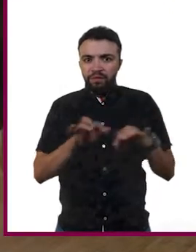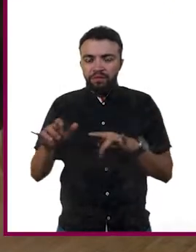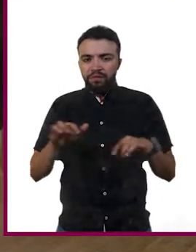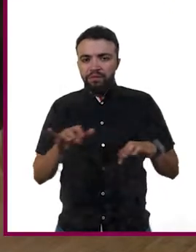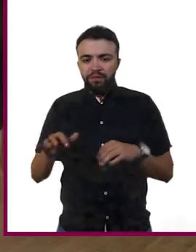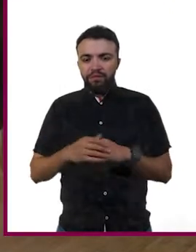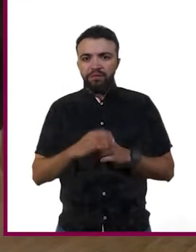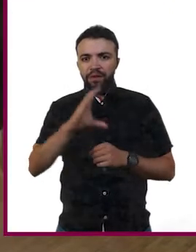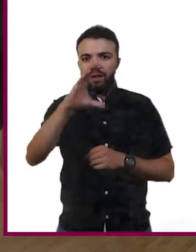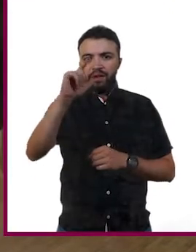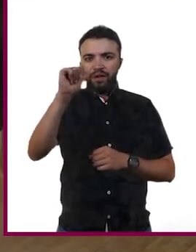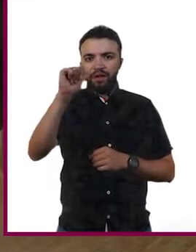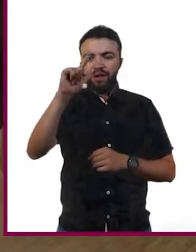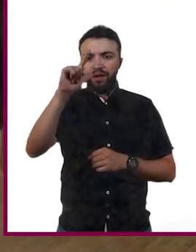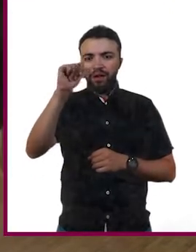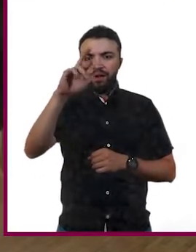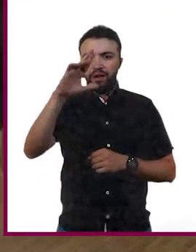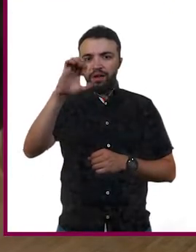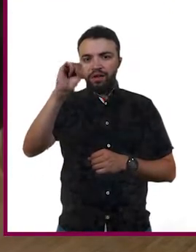Bueno,